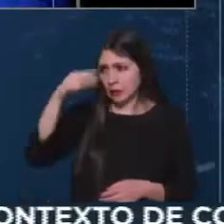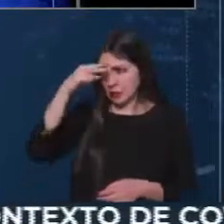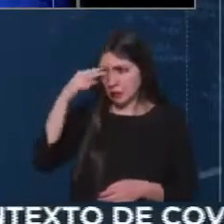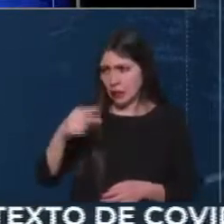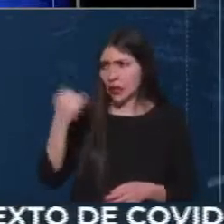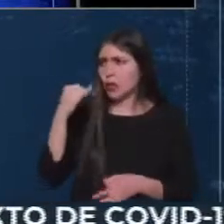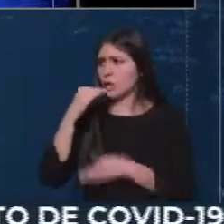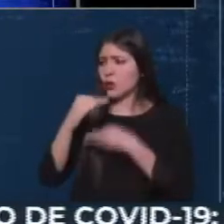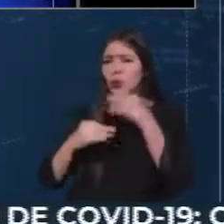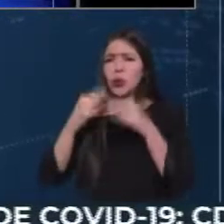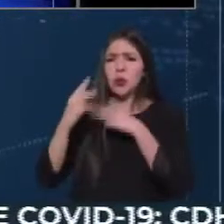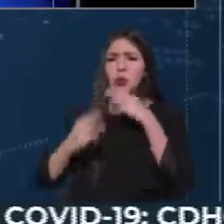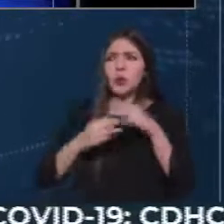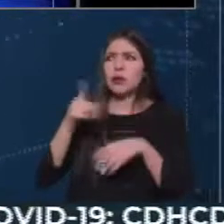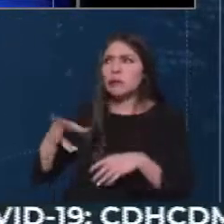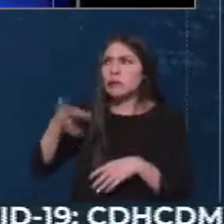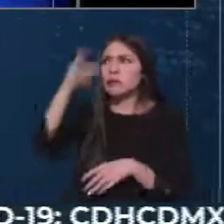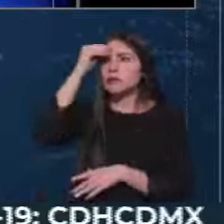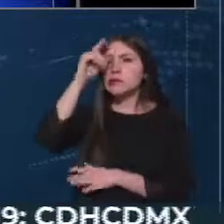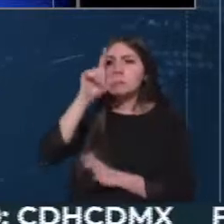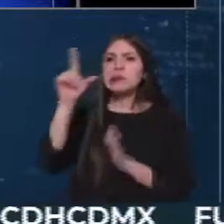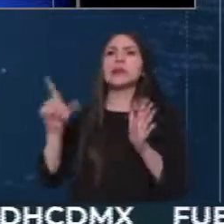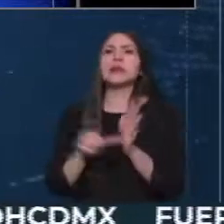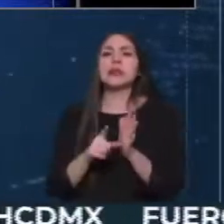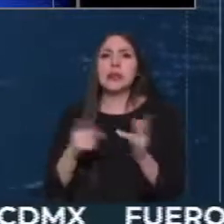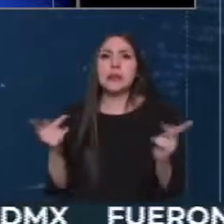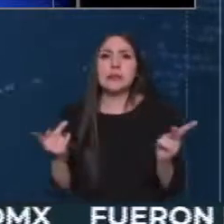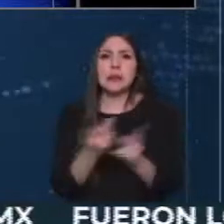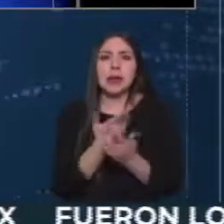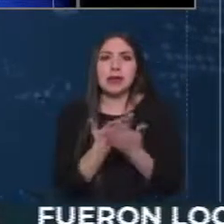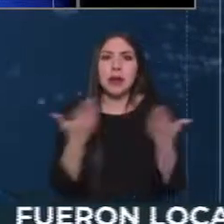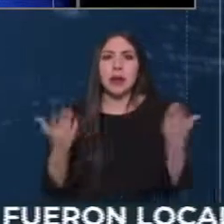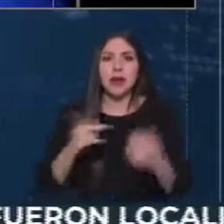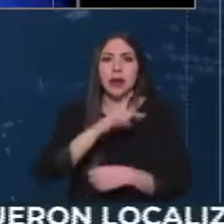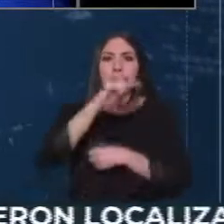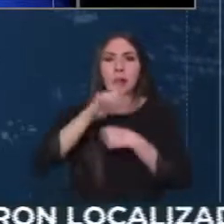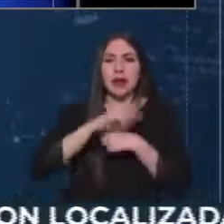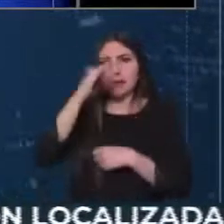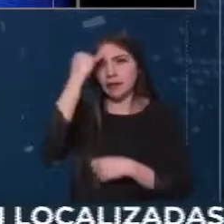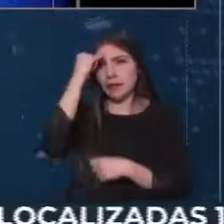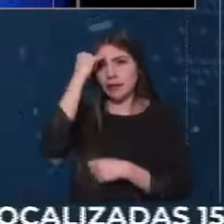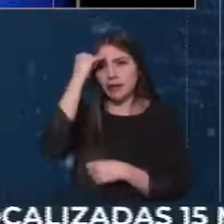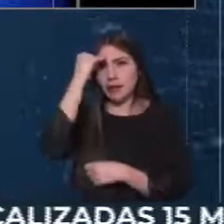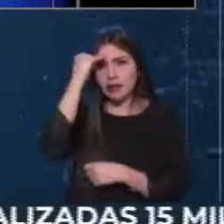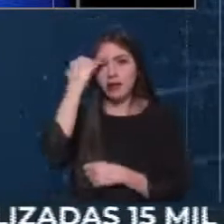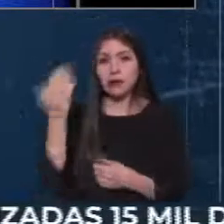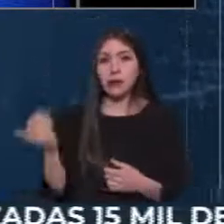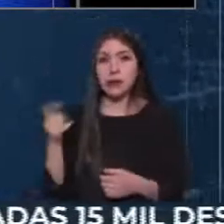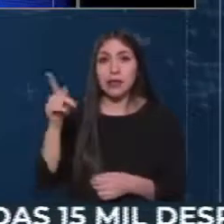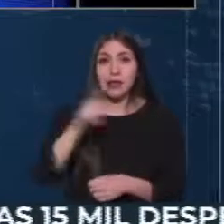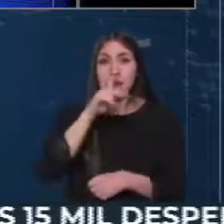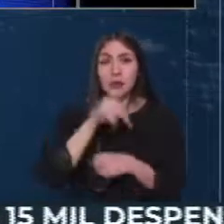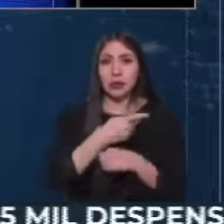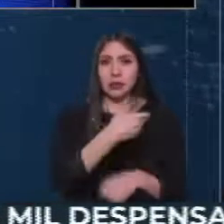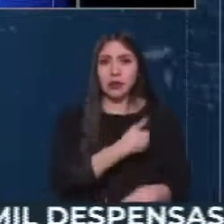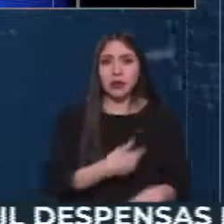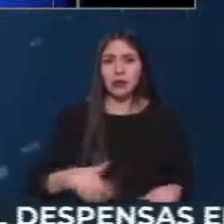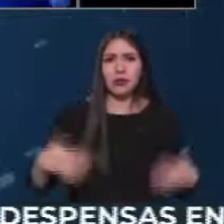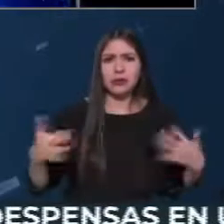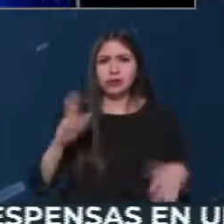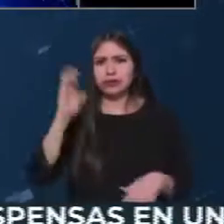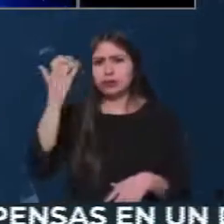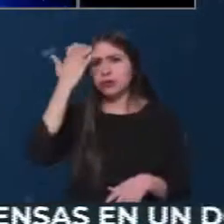está sucediendo en la India? Un país que, bueno, pues su presidente ha sido reconocido internacionalmente por